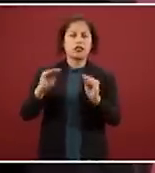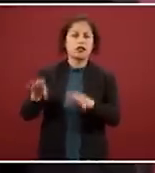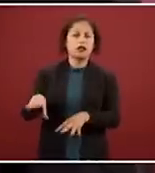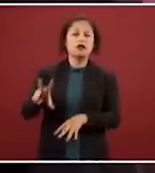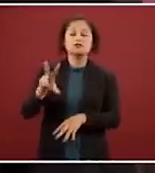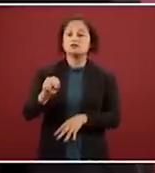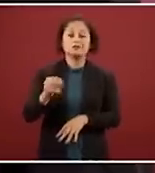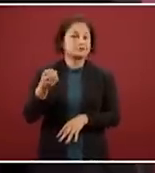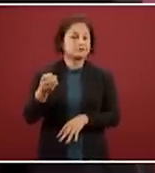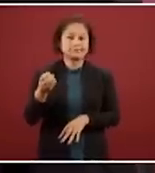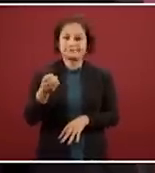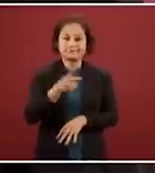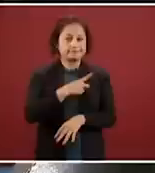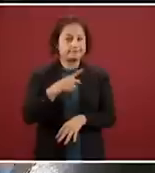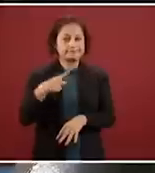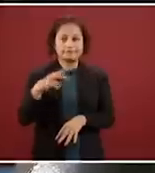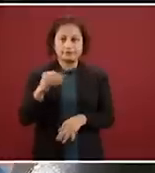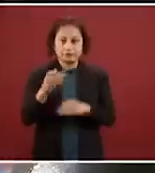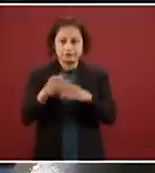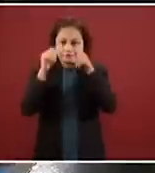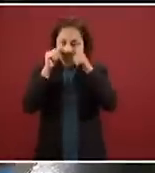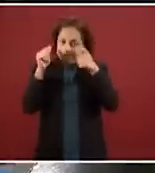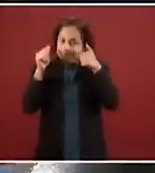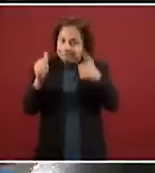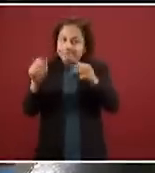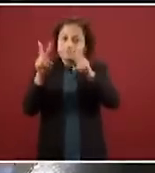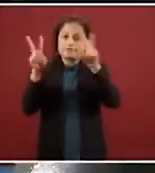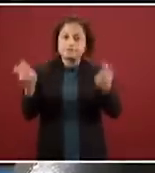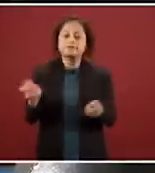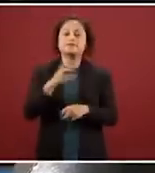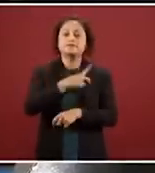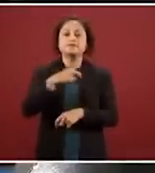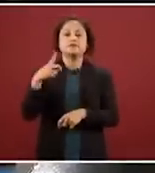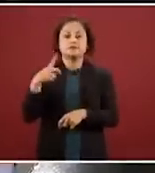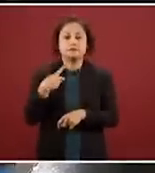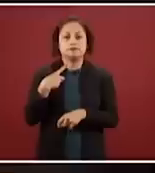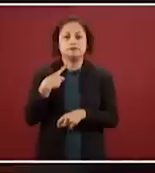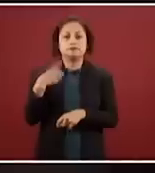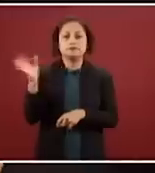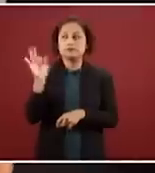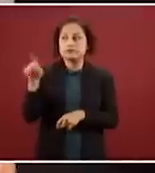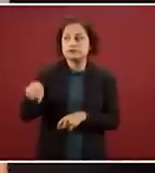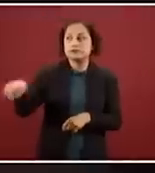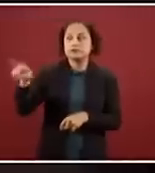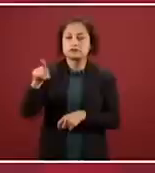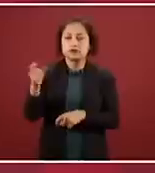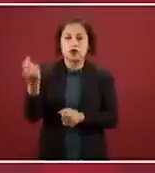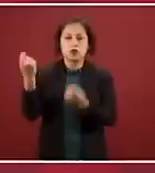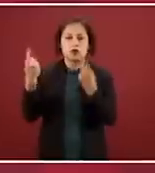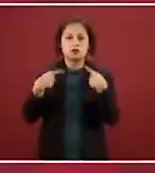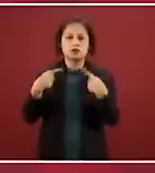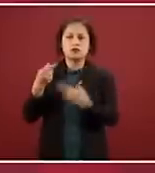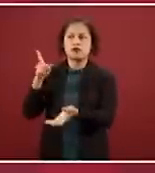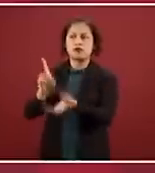en este asunto de darle protección a perseguidos políticos